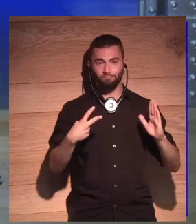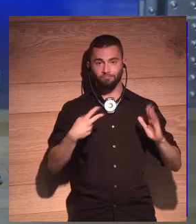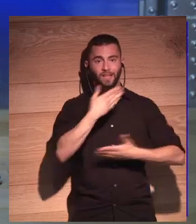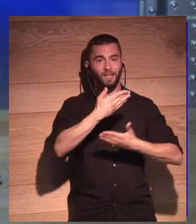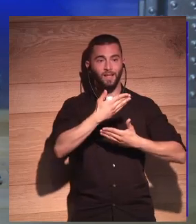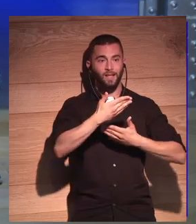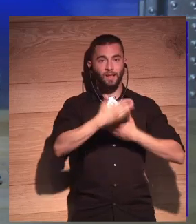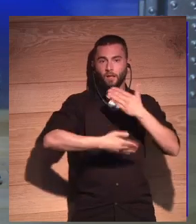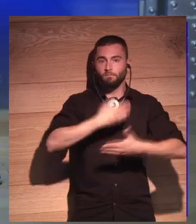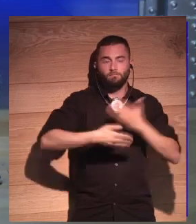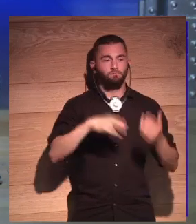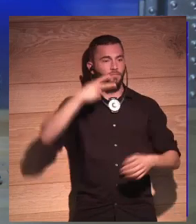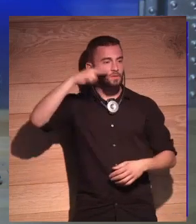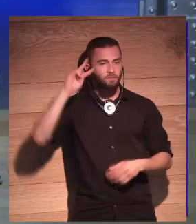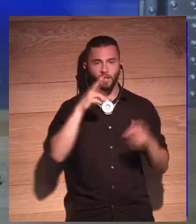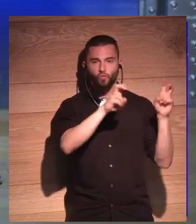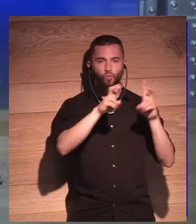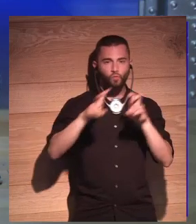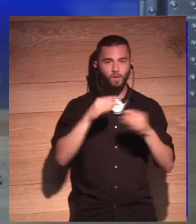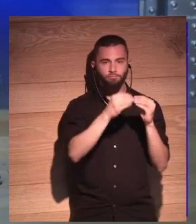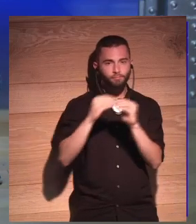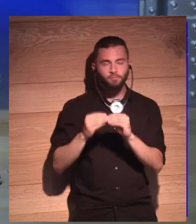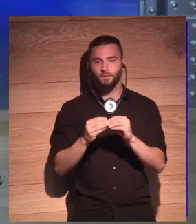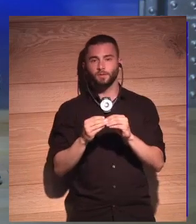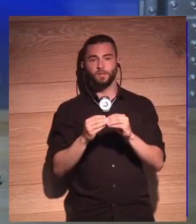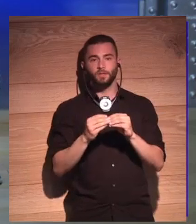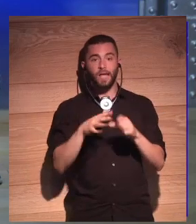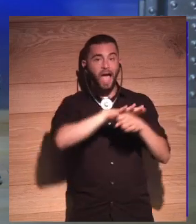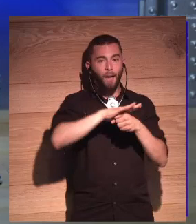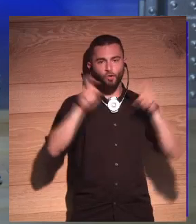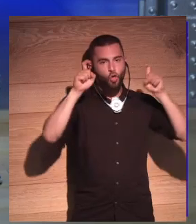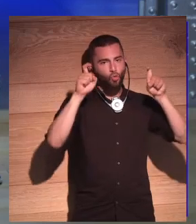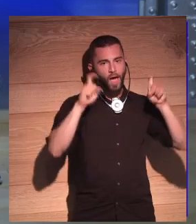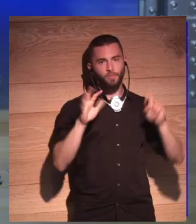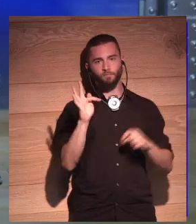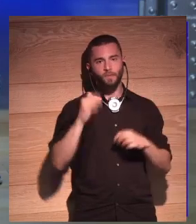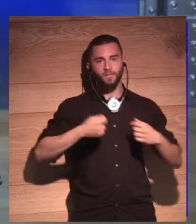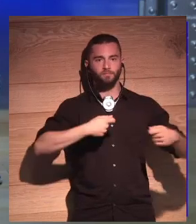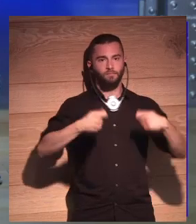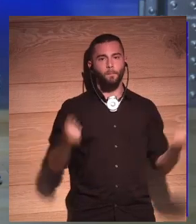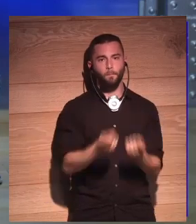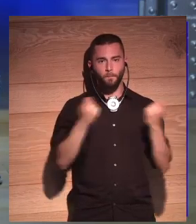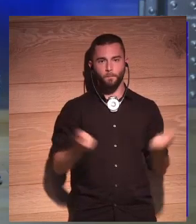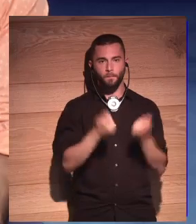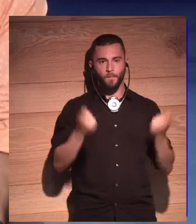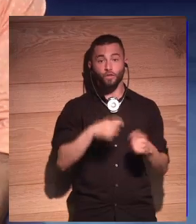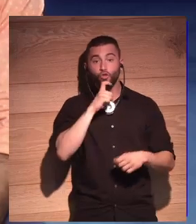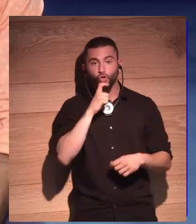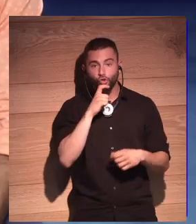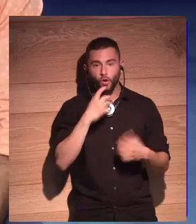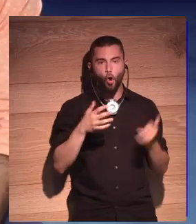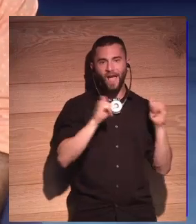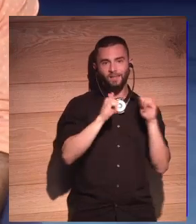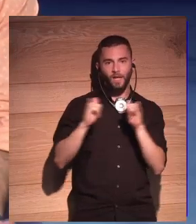desarrollamos experiencias innovadoras en el ámbito de la educación y del marketing a través del entretenimiento. Comenzamos en el mundo